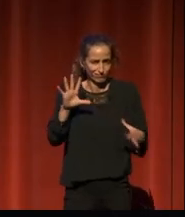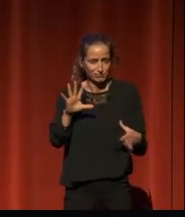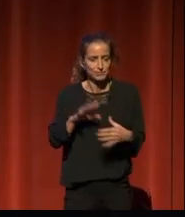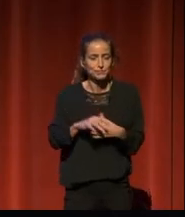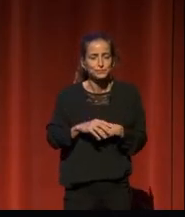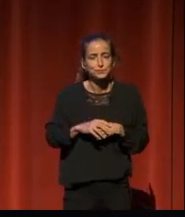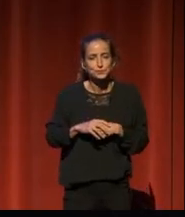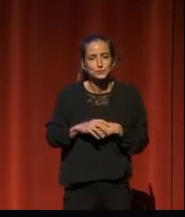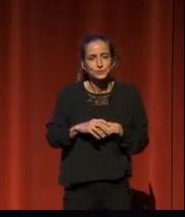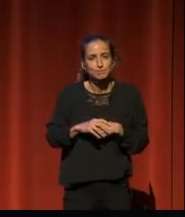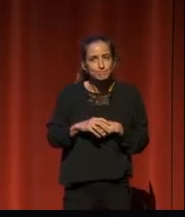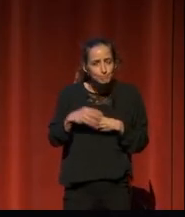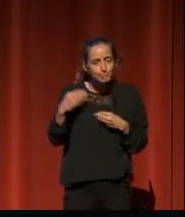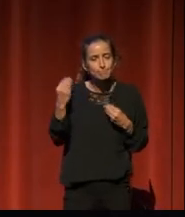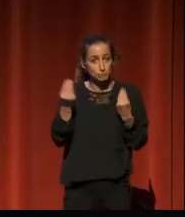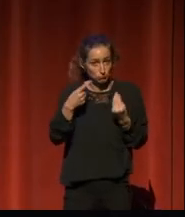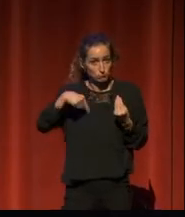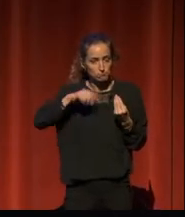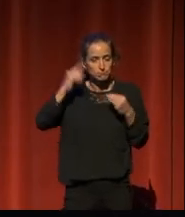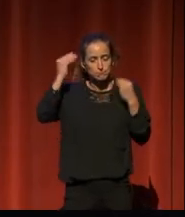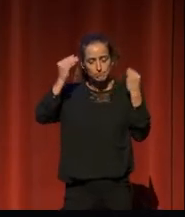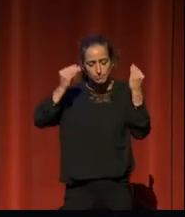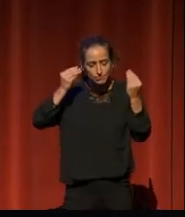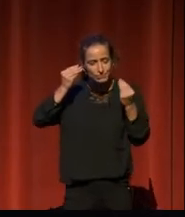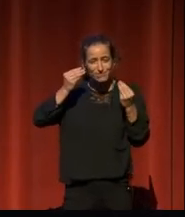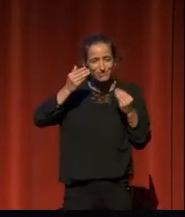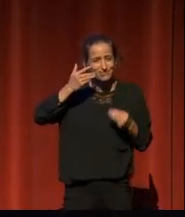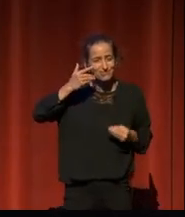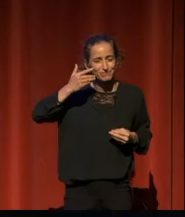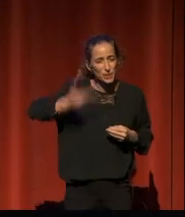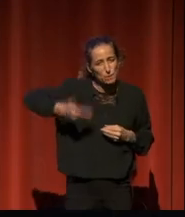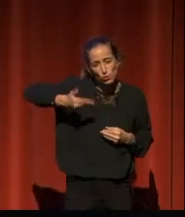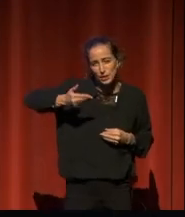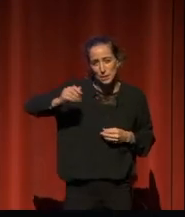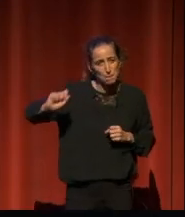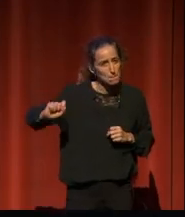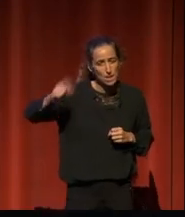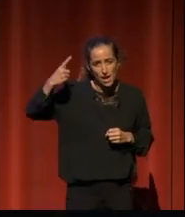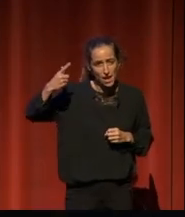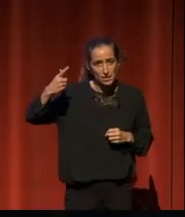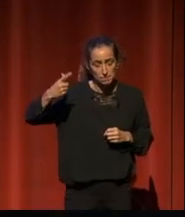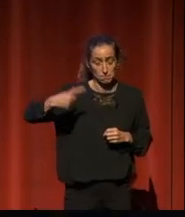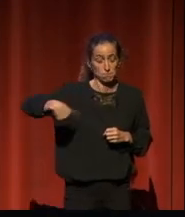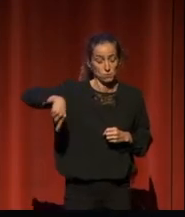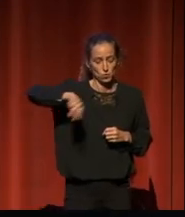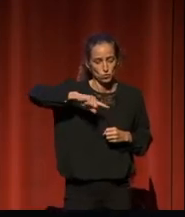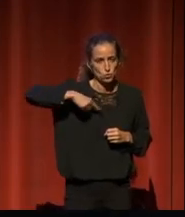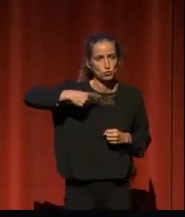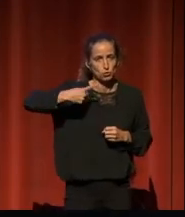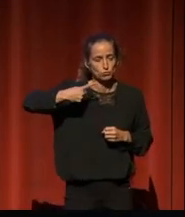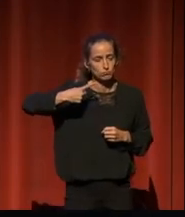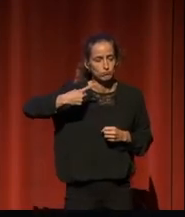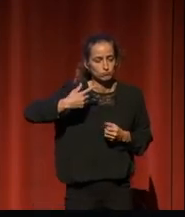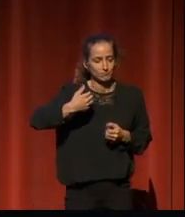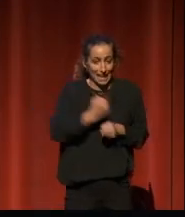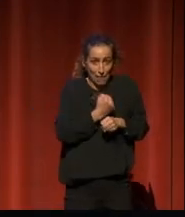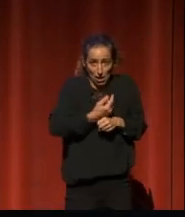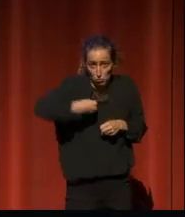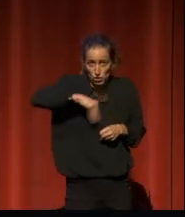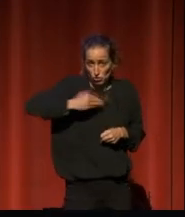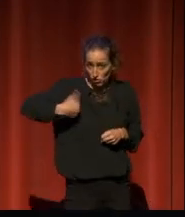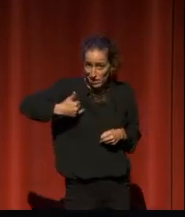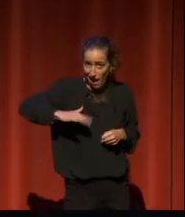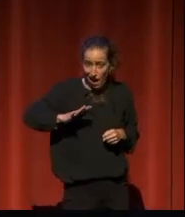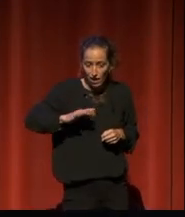estamos pensando que lo más importante es hacernos más efectivos en nuestra nuestro trabajo para las